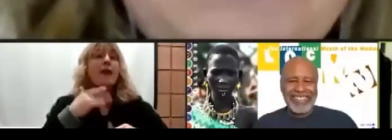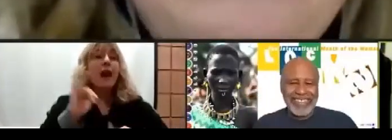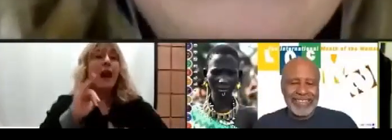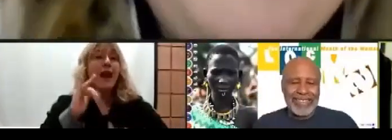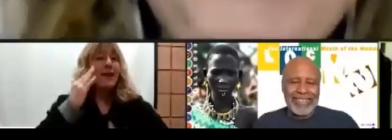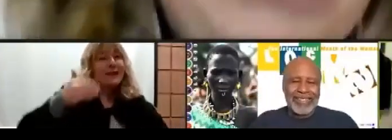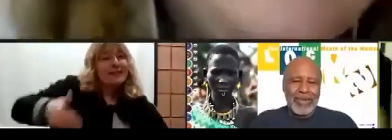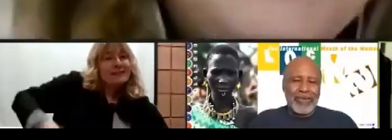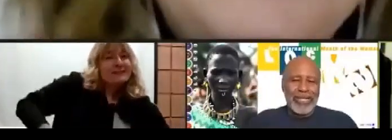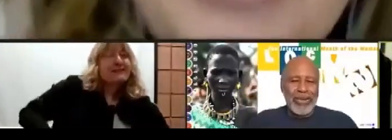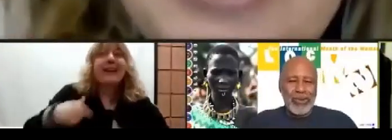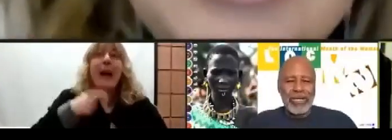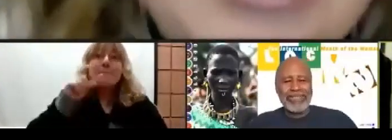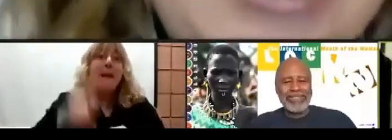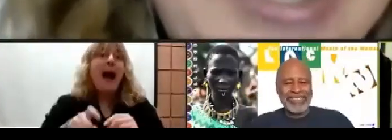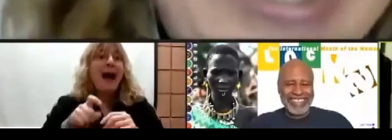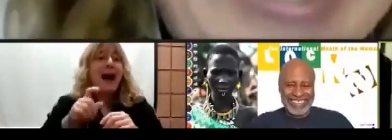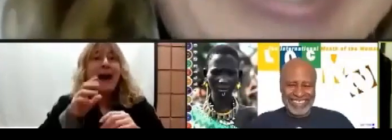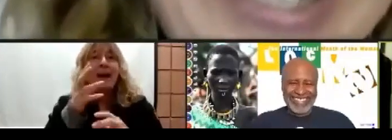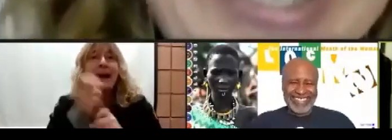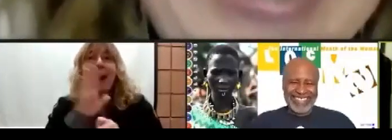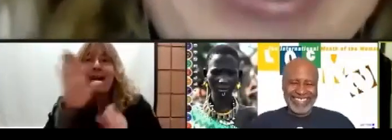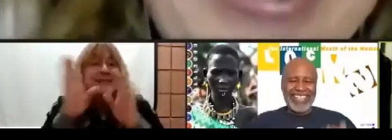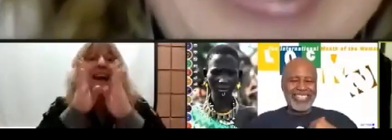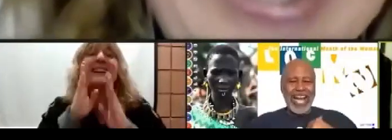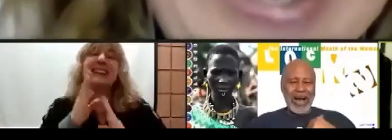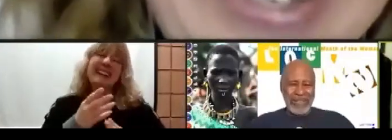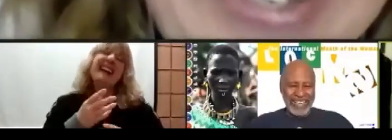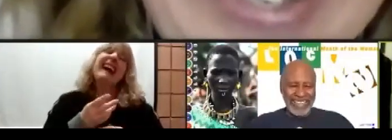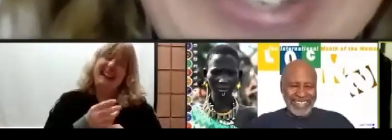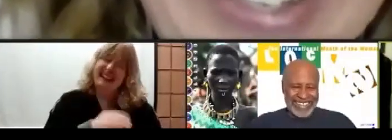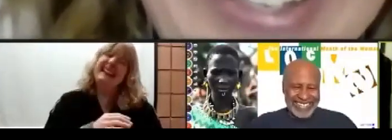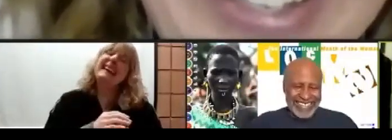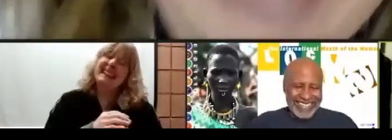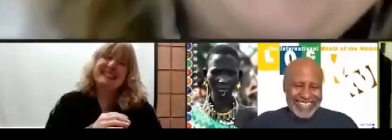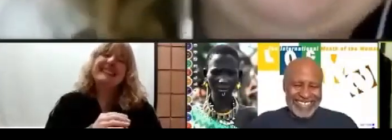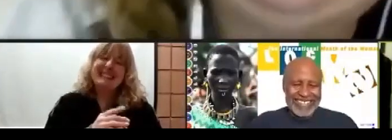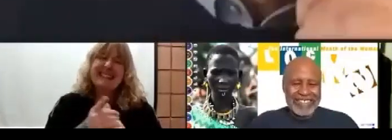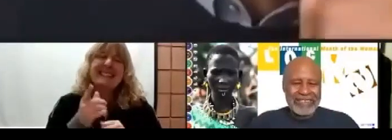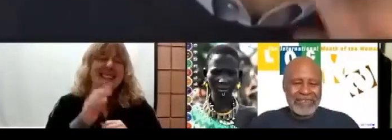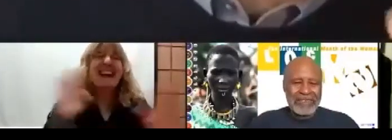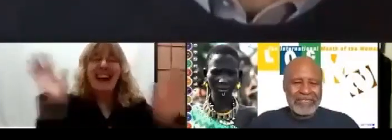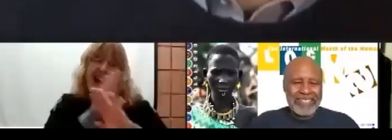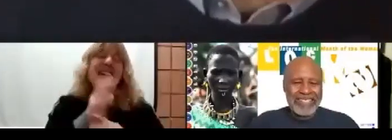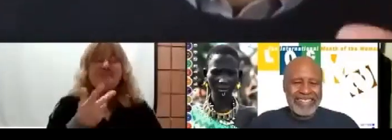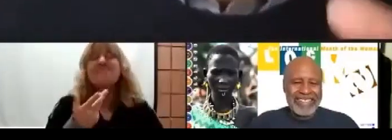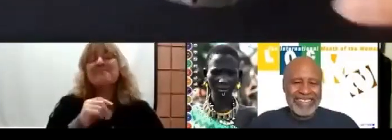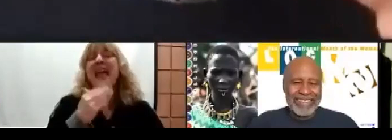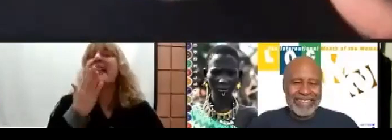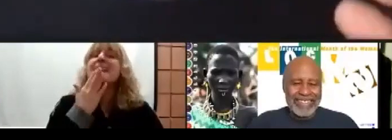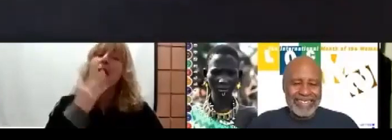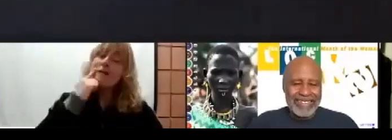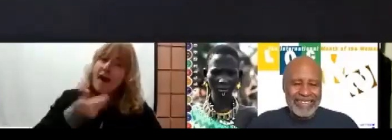me acuerdo que una vez lo hicimos durante una presentación de baile que saludaba con mi